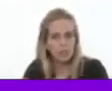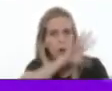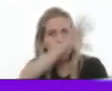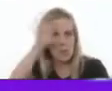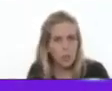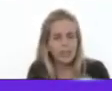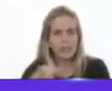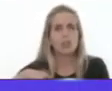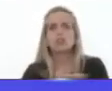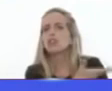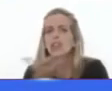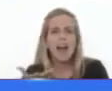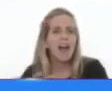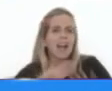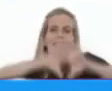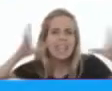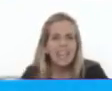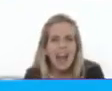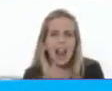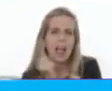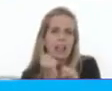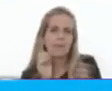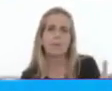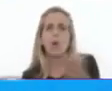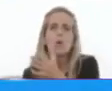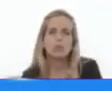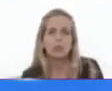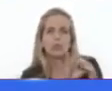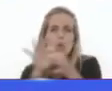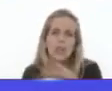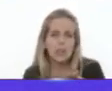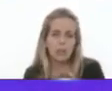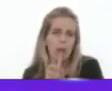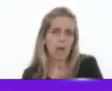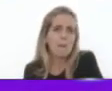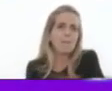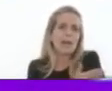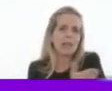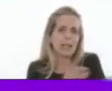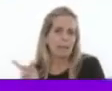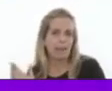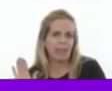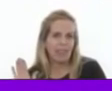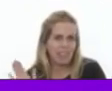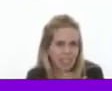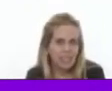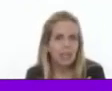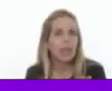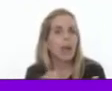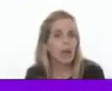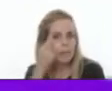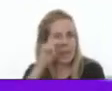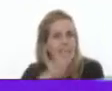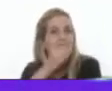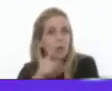la sociedad argentina. Para prevenir y reducir todo lo posible el impacto de la